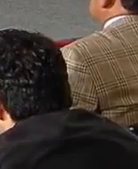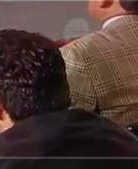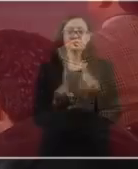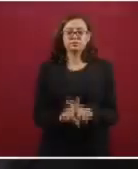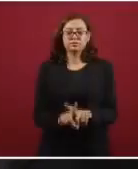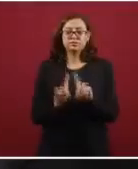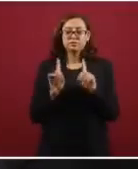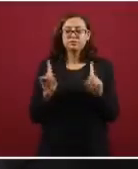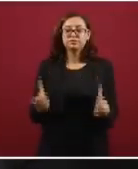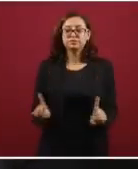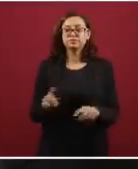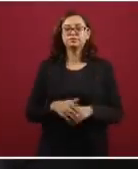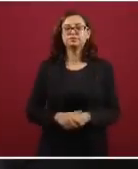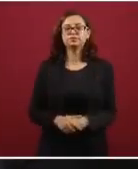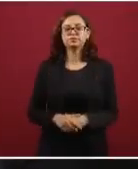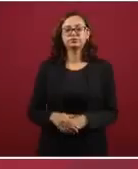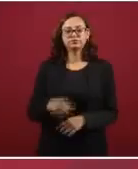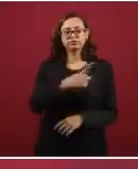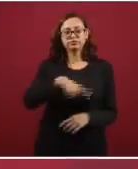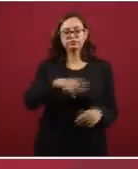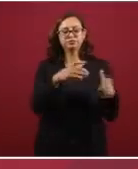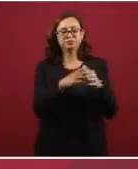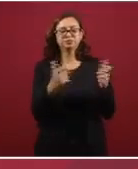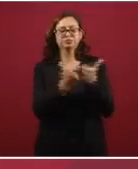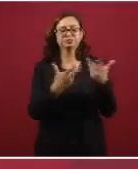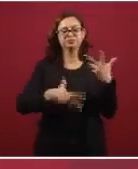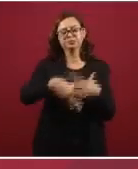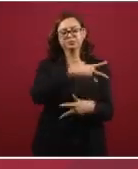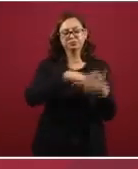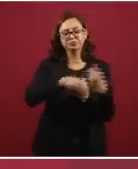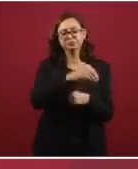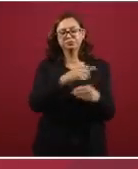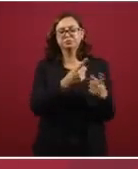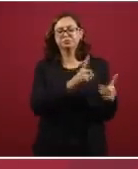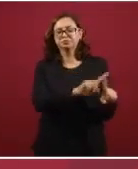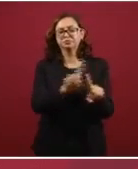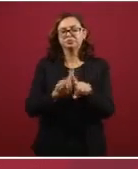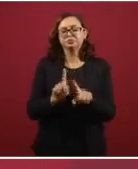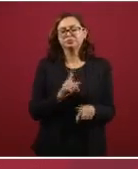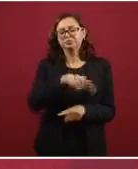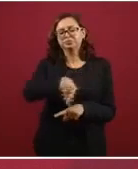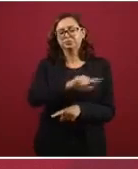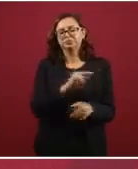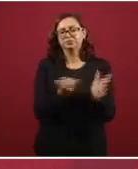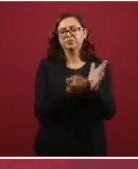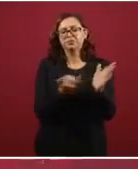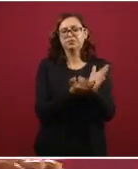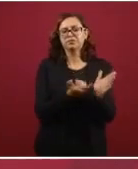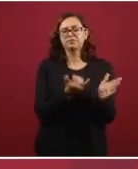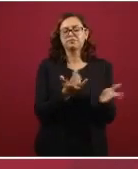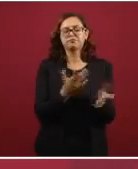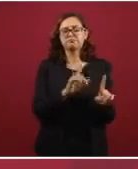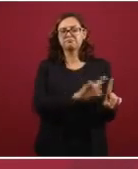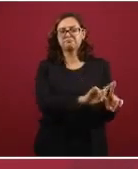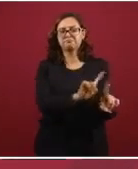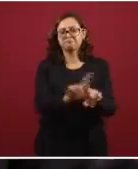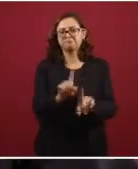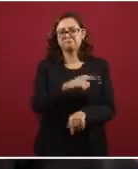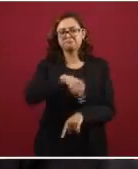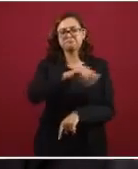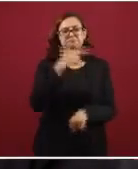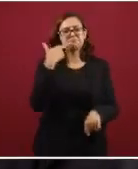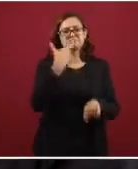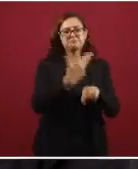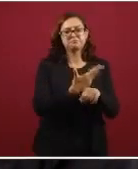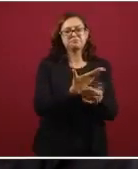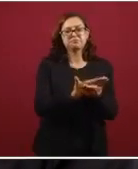técnicos encargados de las finanzas públicas, de la hacienda, en otros tiempos. Ahora Arturo